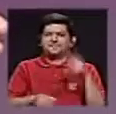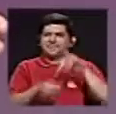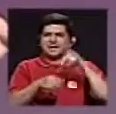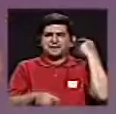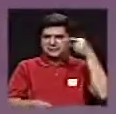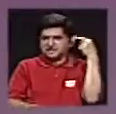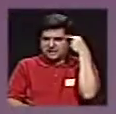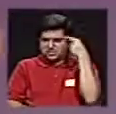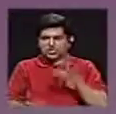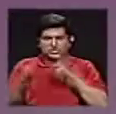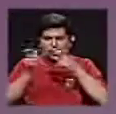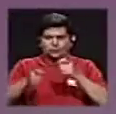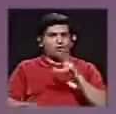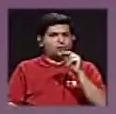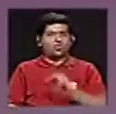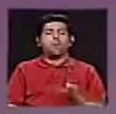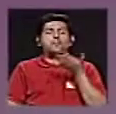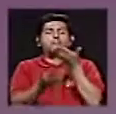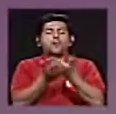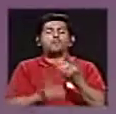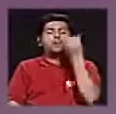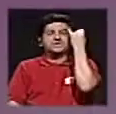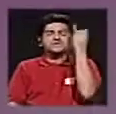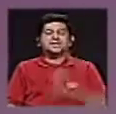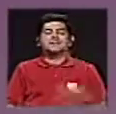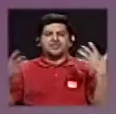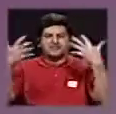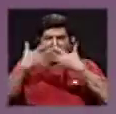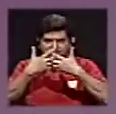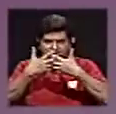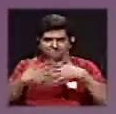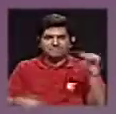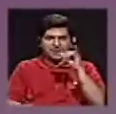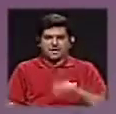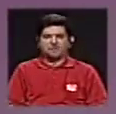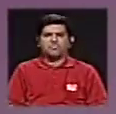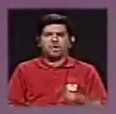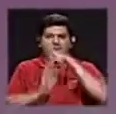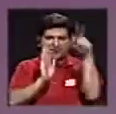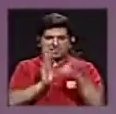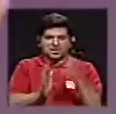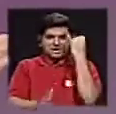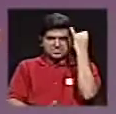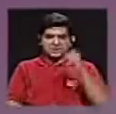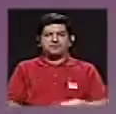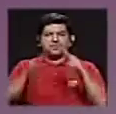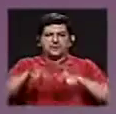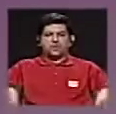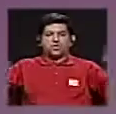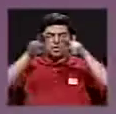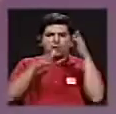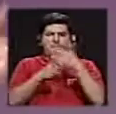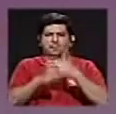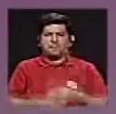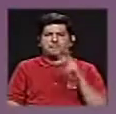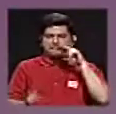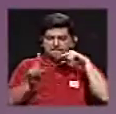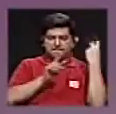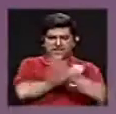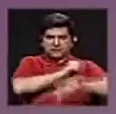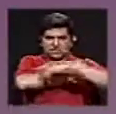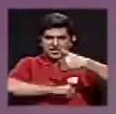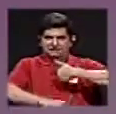gobierno es acceder con una propuesta coherente una propuesta que también pasa por principios ideológicos por valores compartidos por una visión de país que